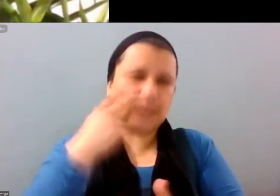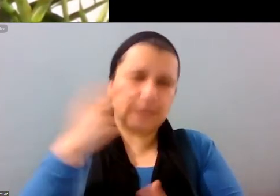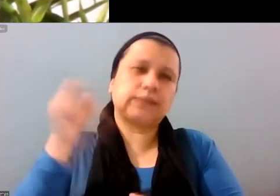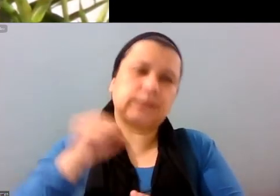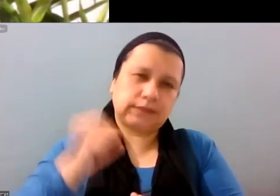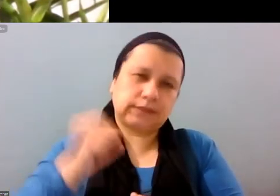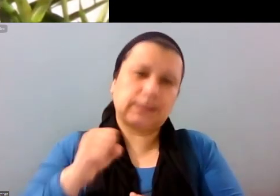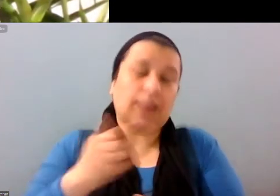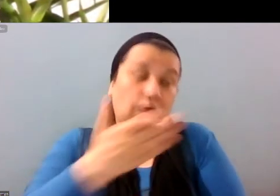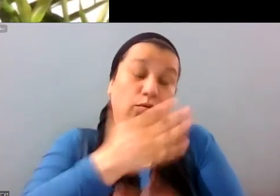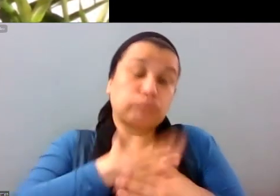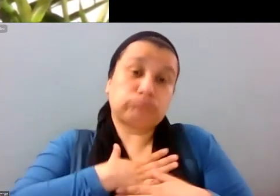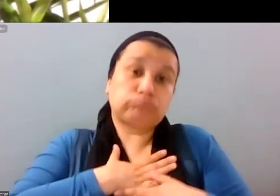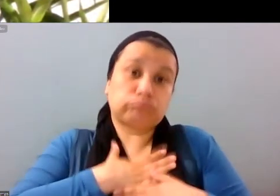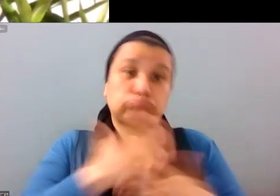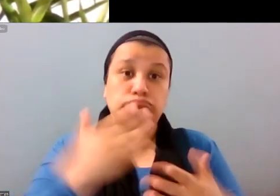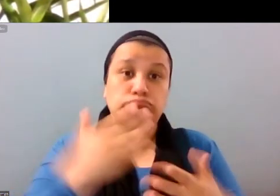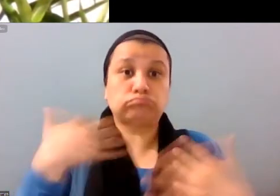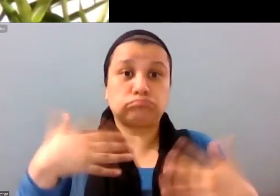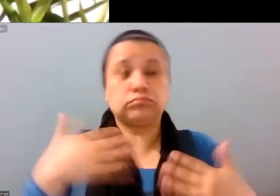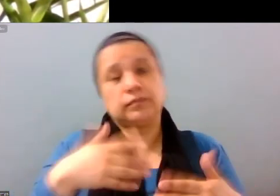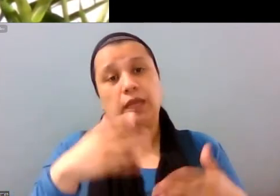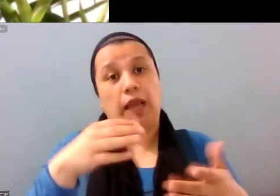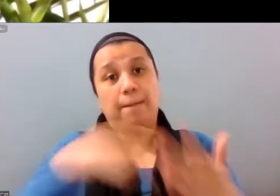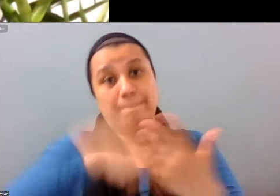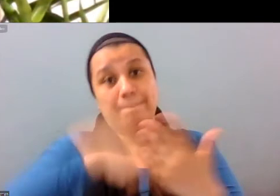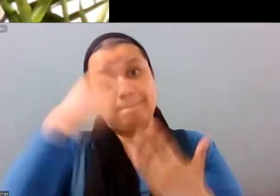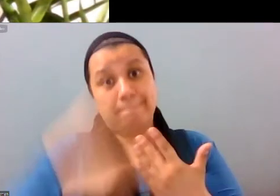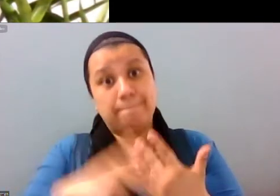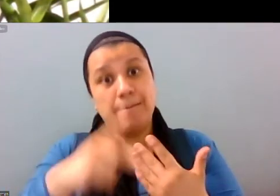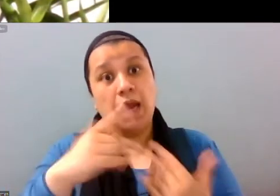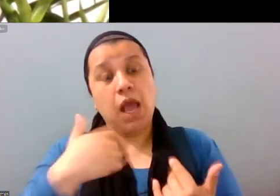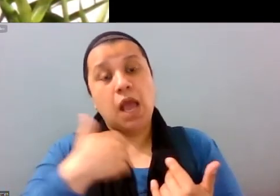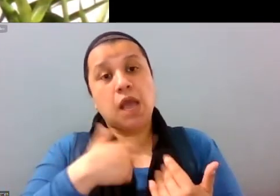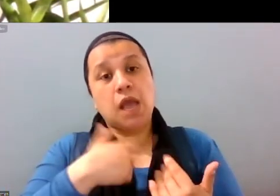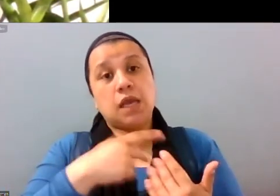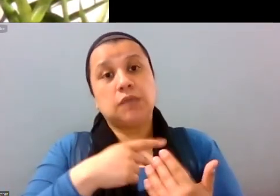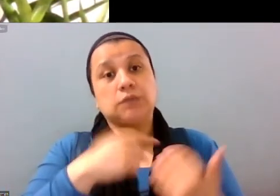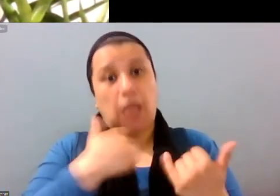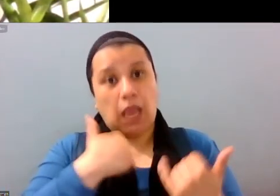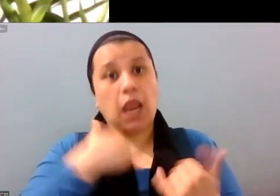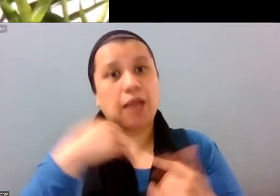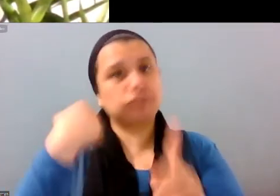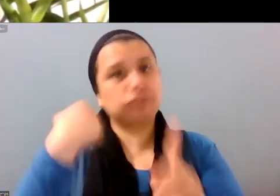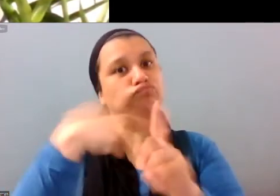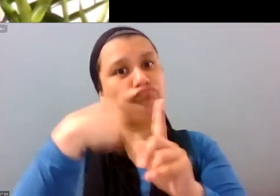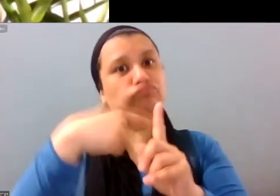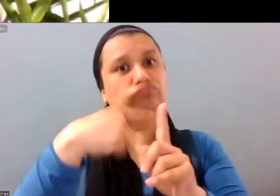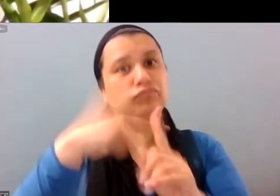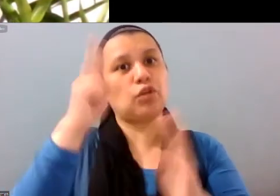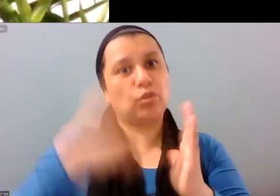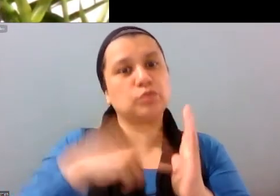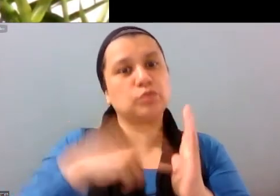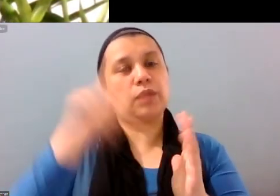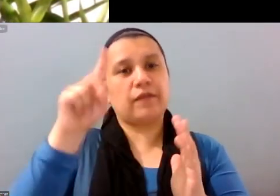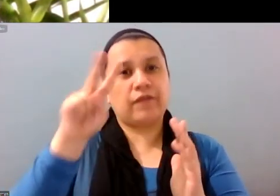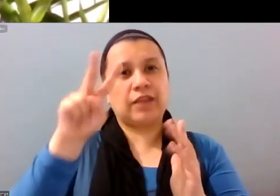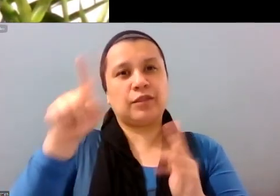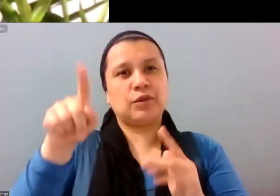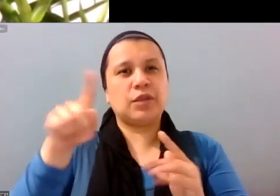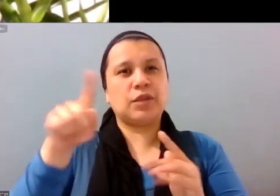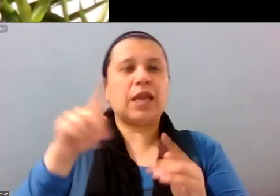exista un plan que exista ese optimismo también de que en 2021 regresaremos a cierta